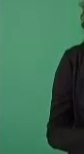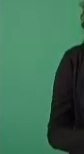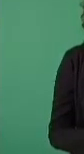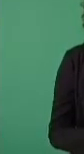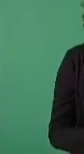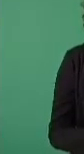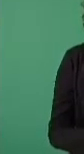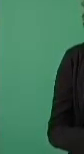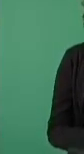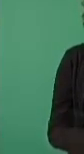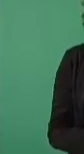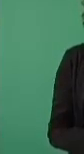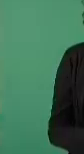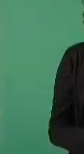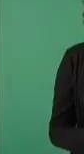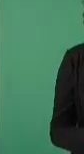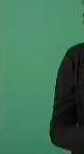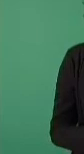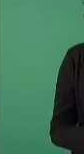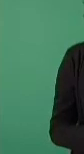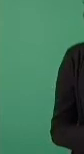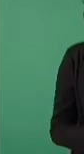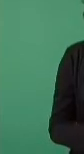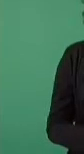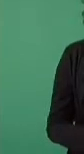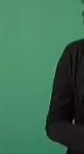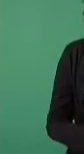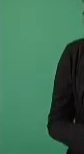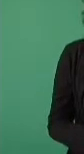se está formando